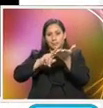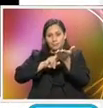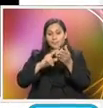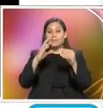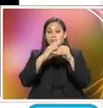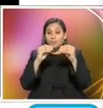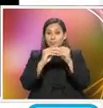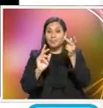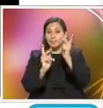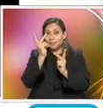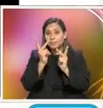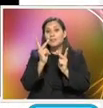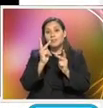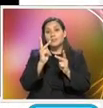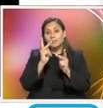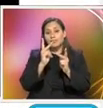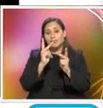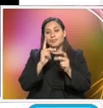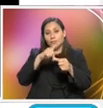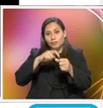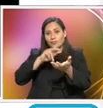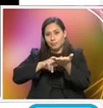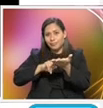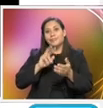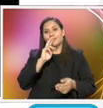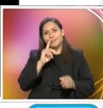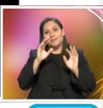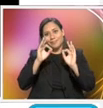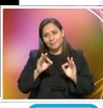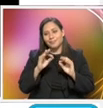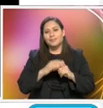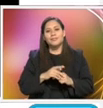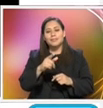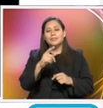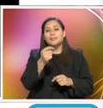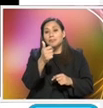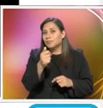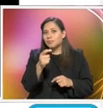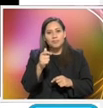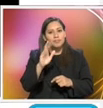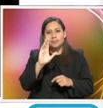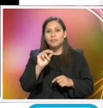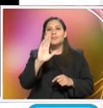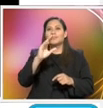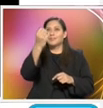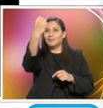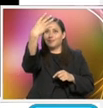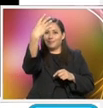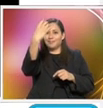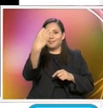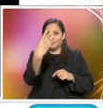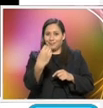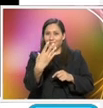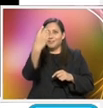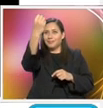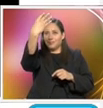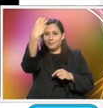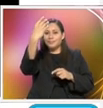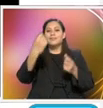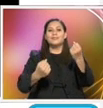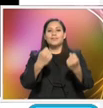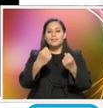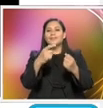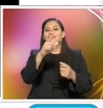verduras comamos, no está limitado, pues es como si fuera un semáforo. Come todas las frutas y verduras que tú quieras